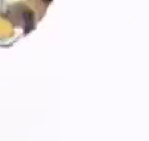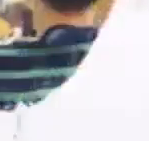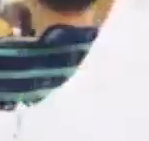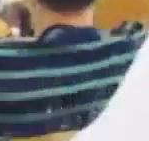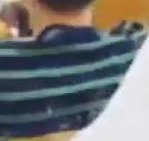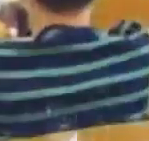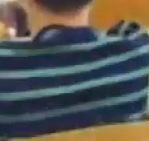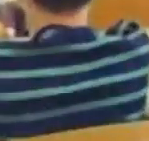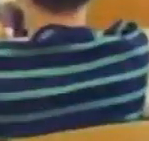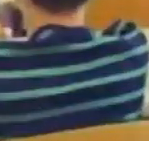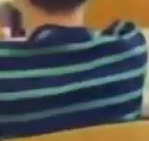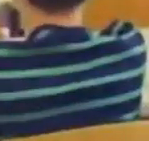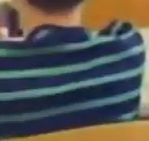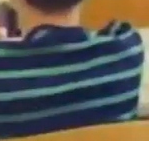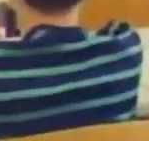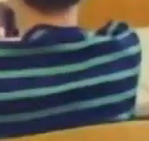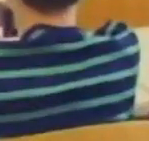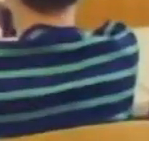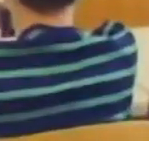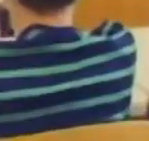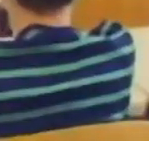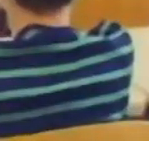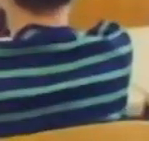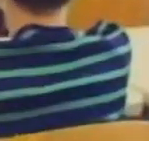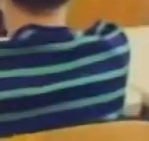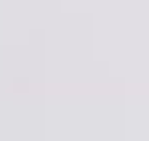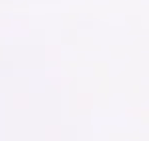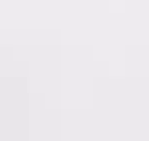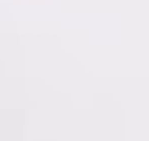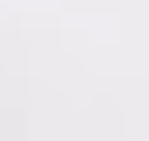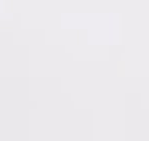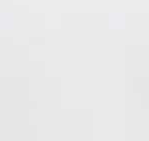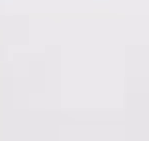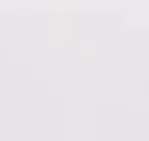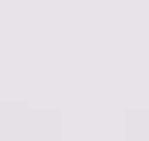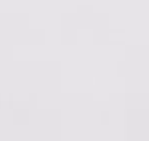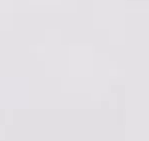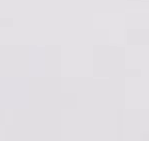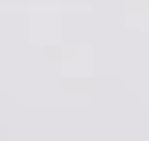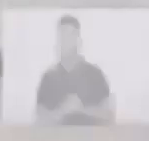A continuación, comunicación y lenguaje, segundo básico.